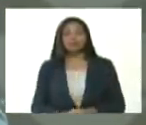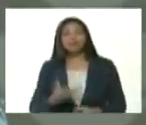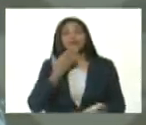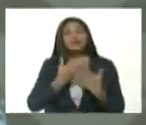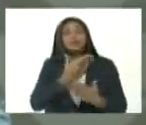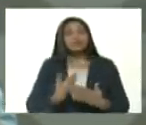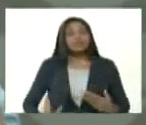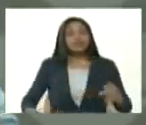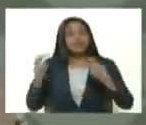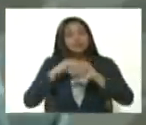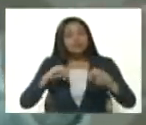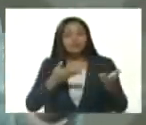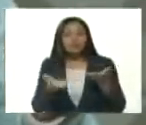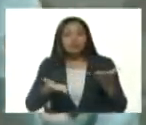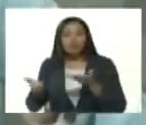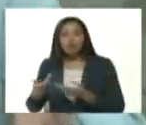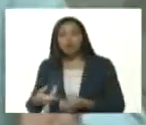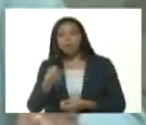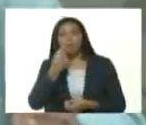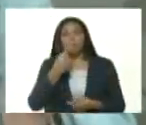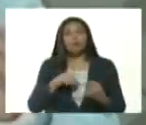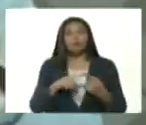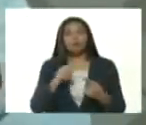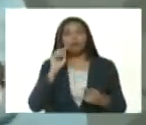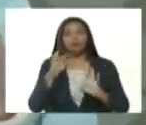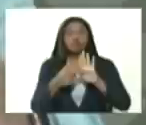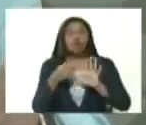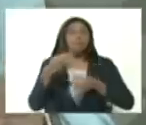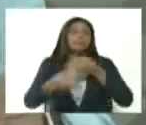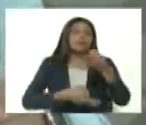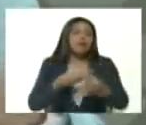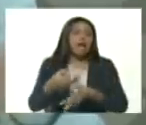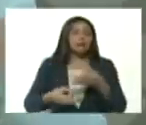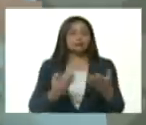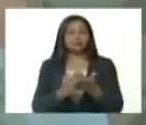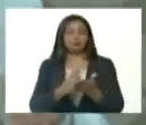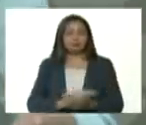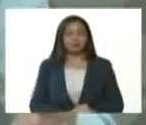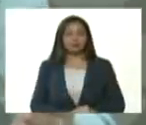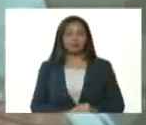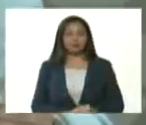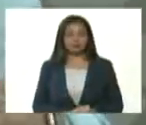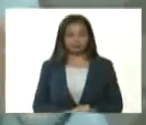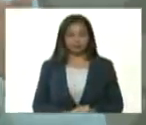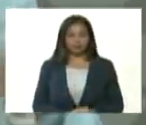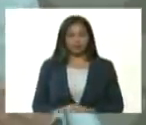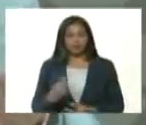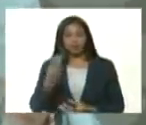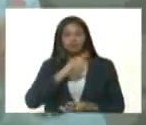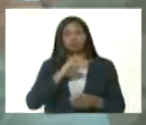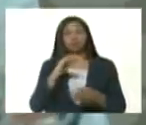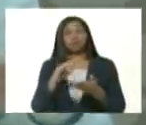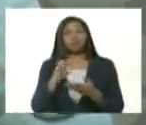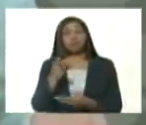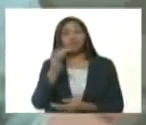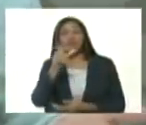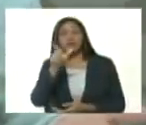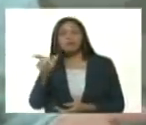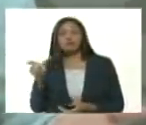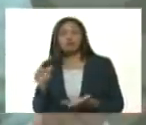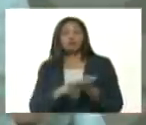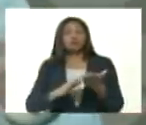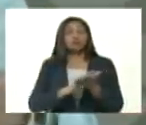estado revisando los protocolos de tratamiento. Como usted bien lo mencionó, nuestra cifra de recuperados